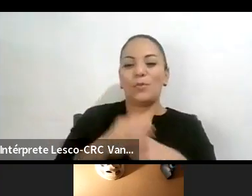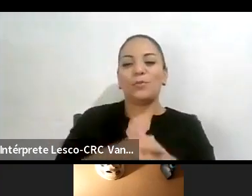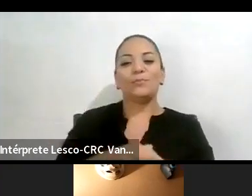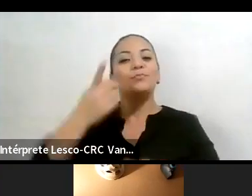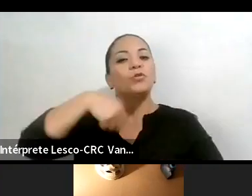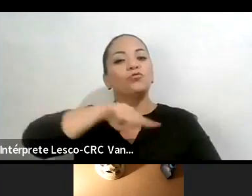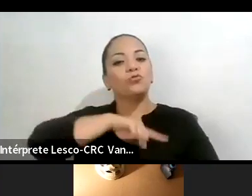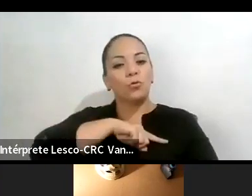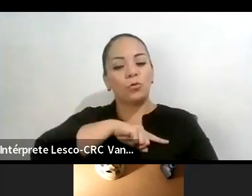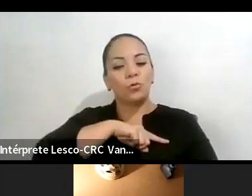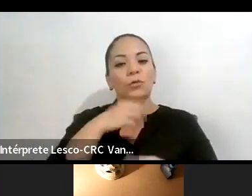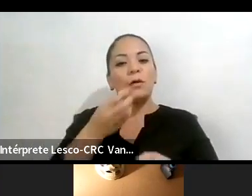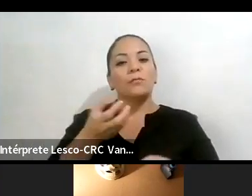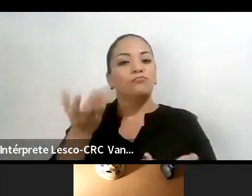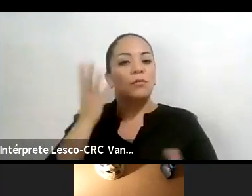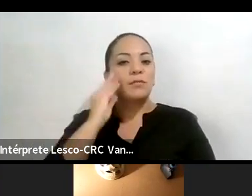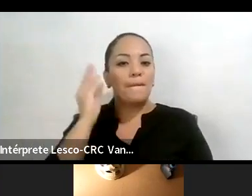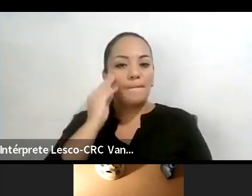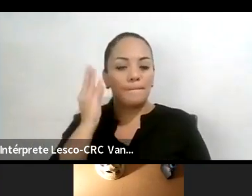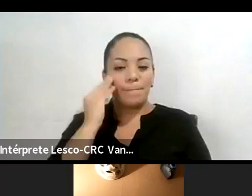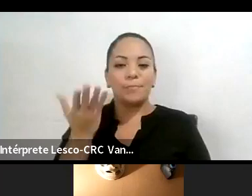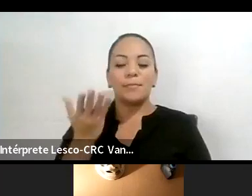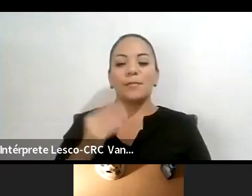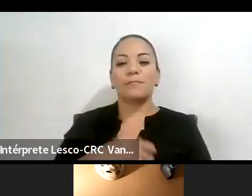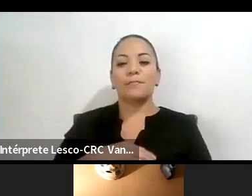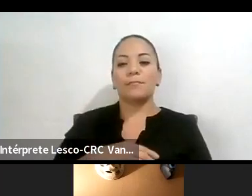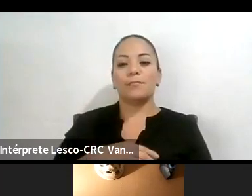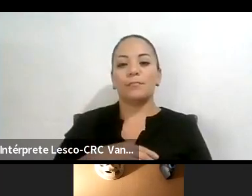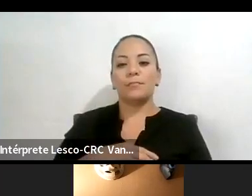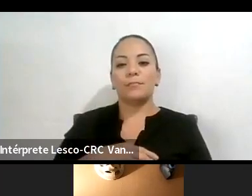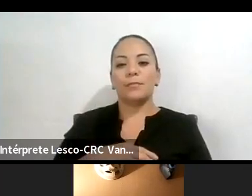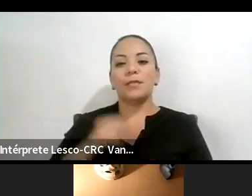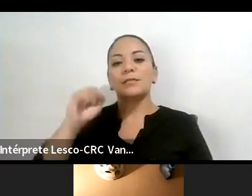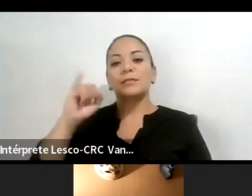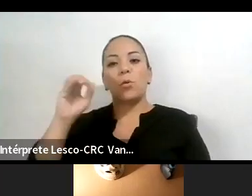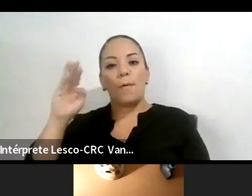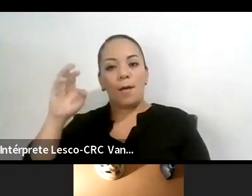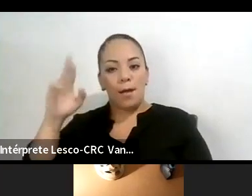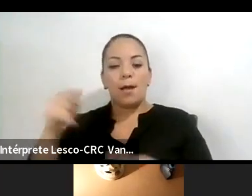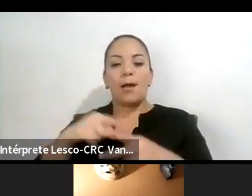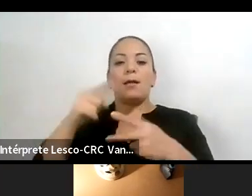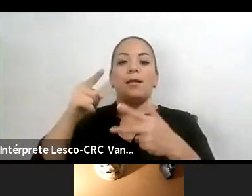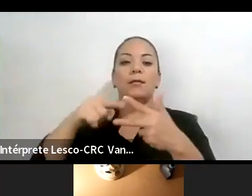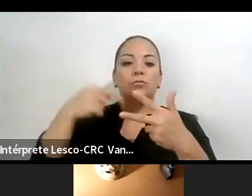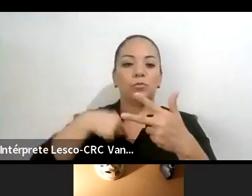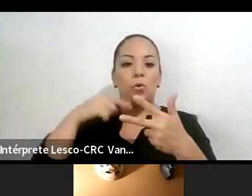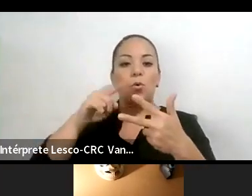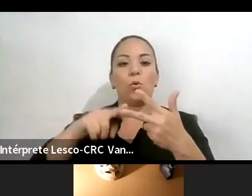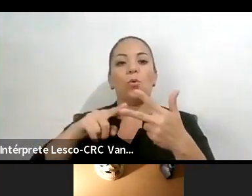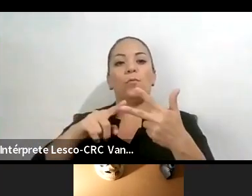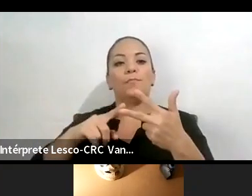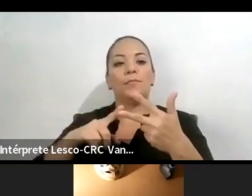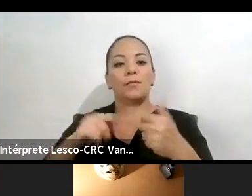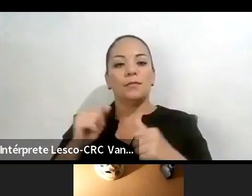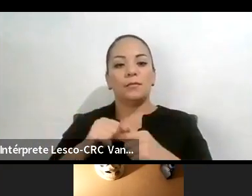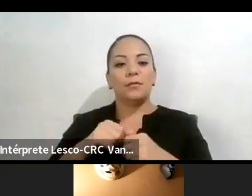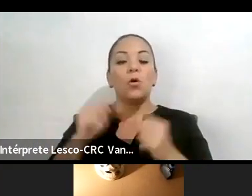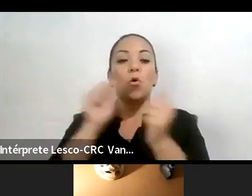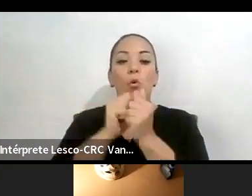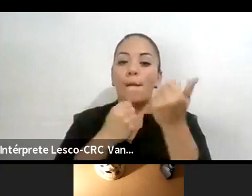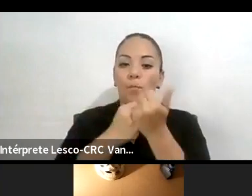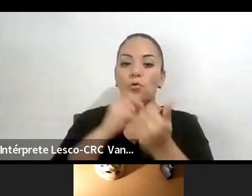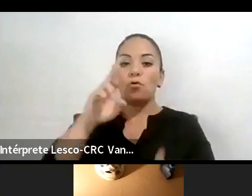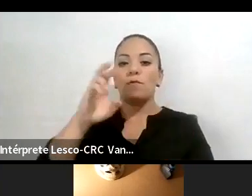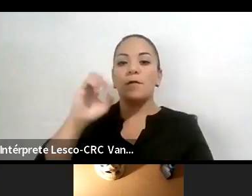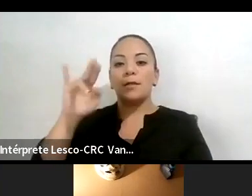nosotros experimentábamos, tanto Jesús y Omara como yo, con el apoyo de Reinaldo y con el apoyo de Paula